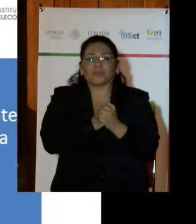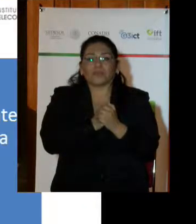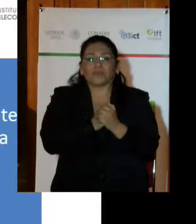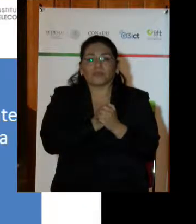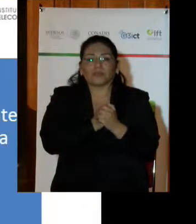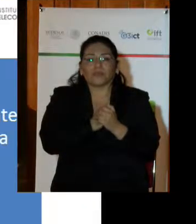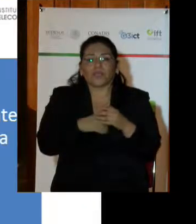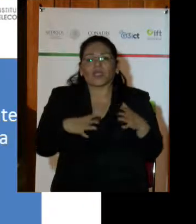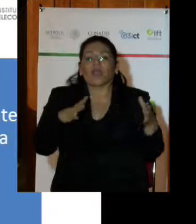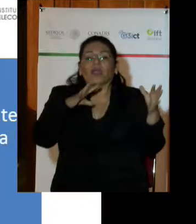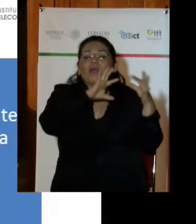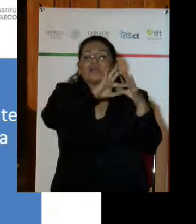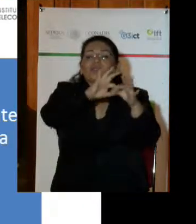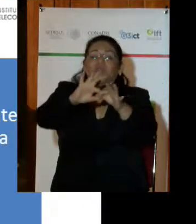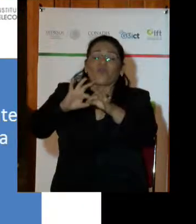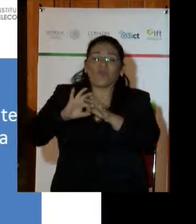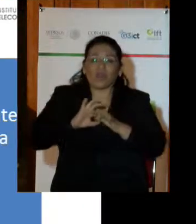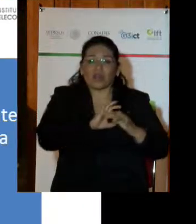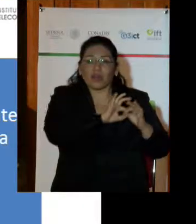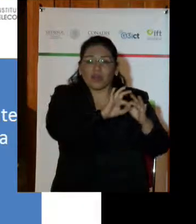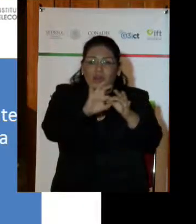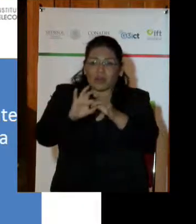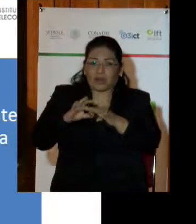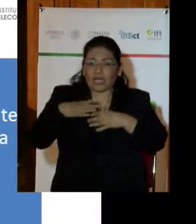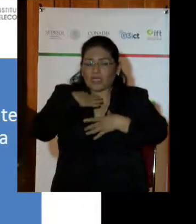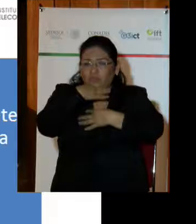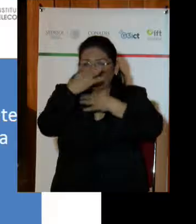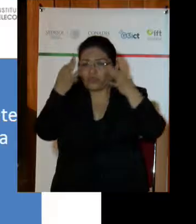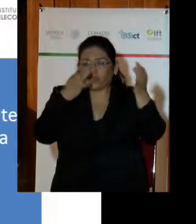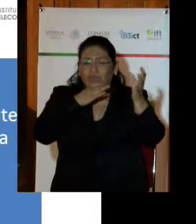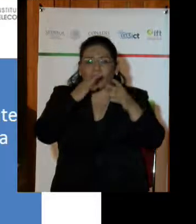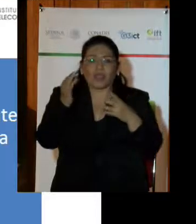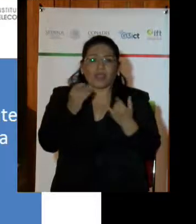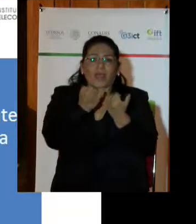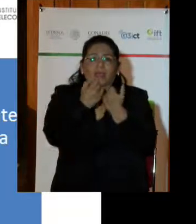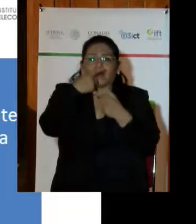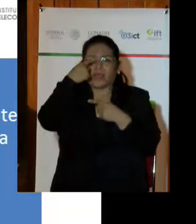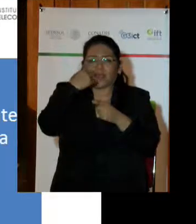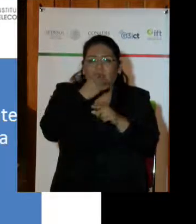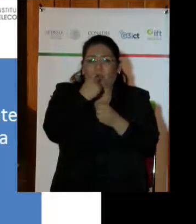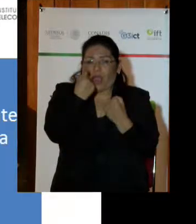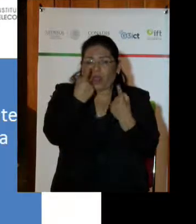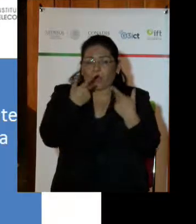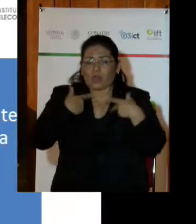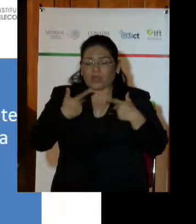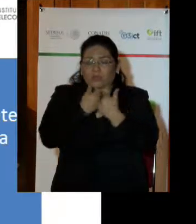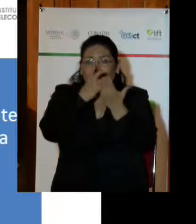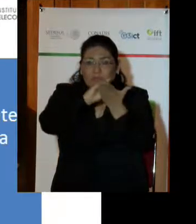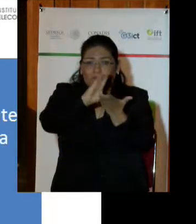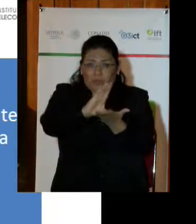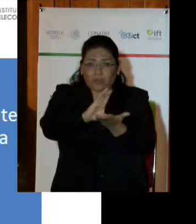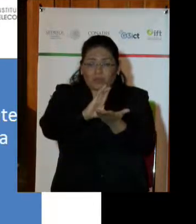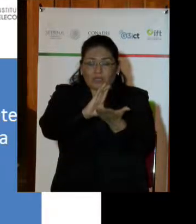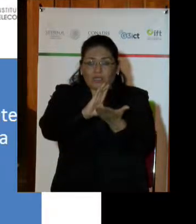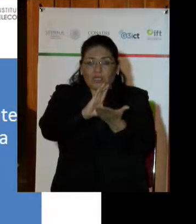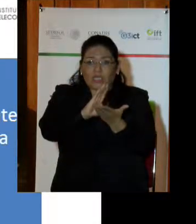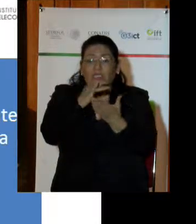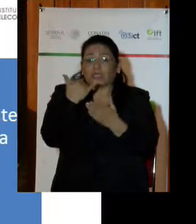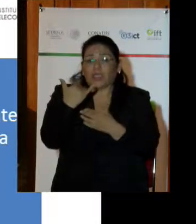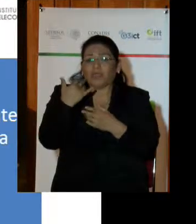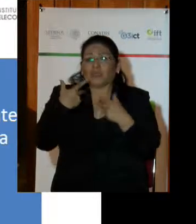con alianzas respectivas, hacer campañas de difusión. Hay personas con discapacidad y hay